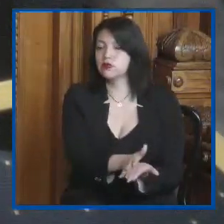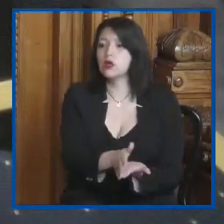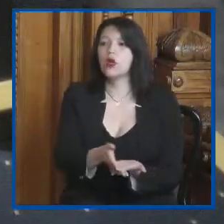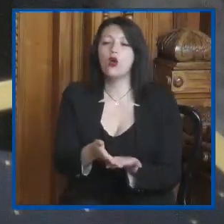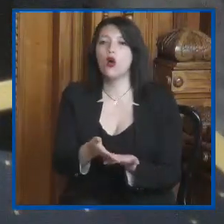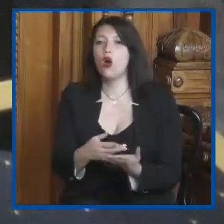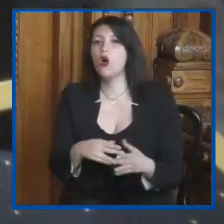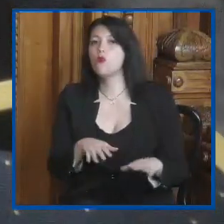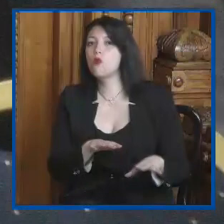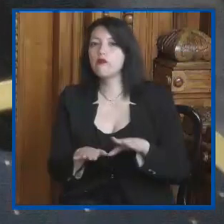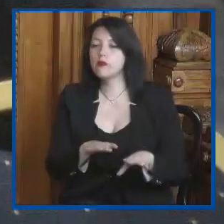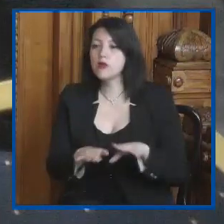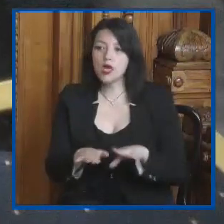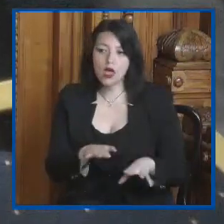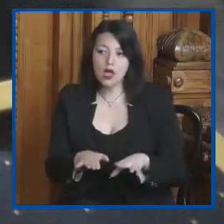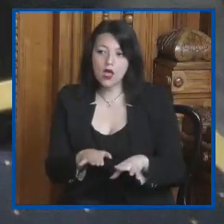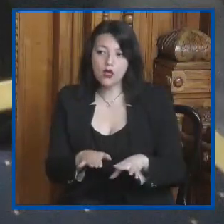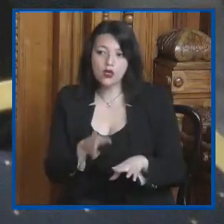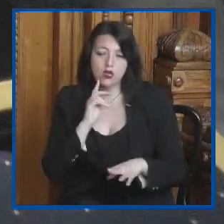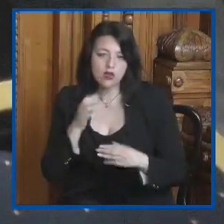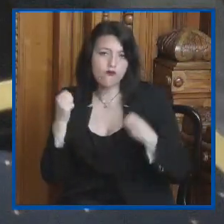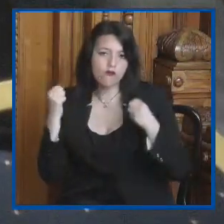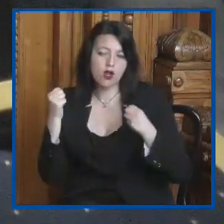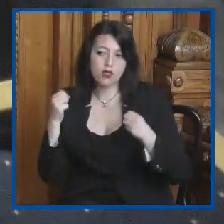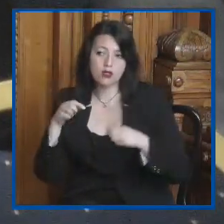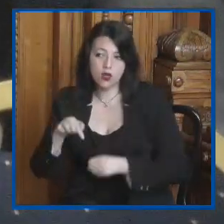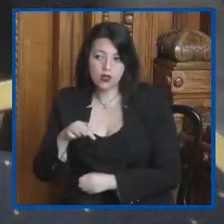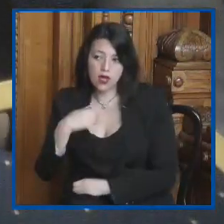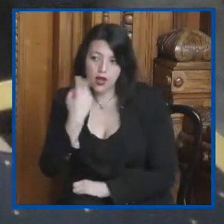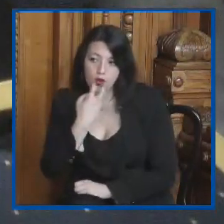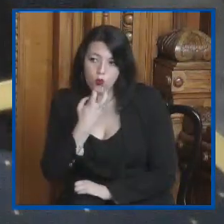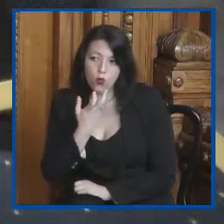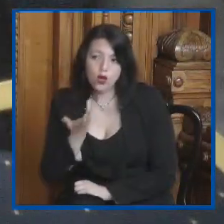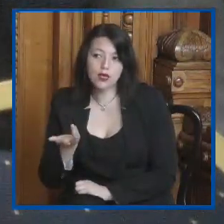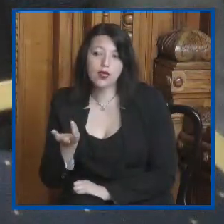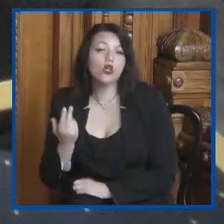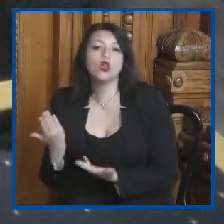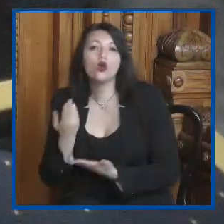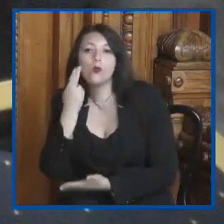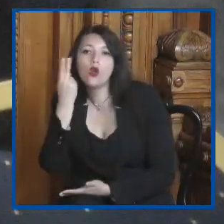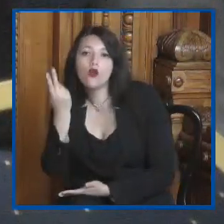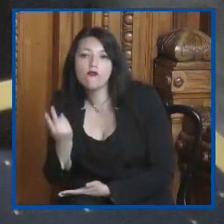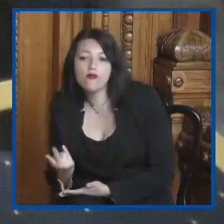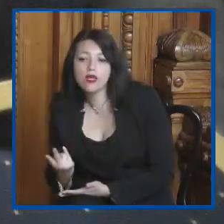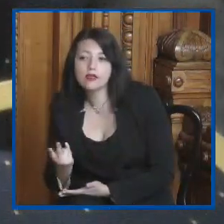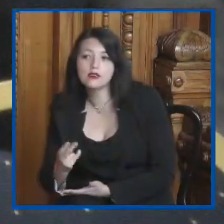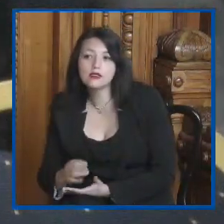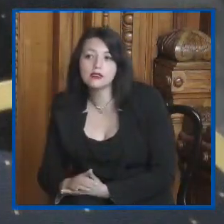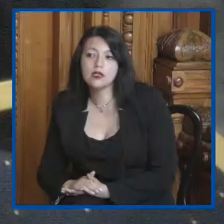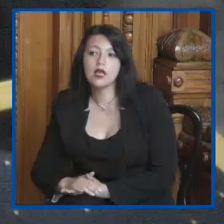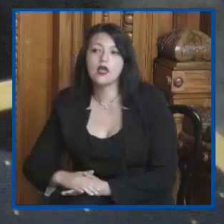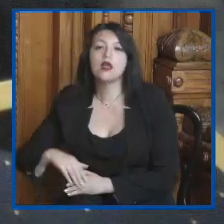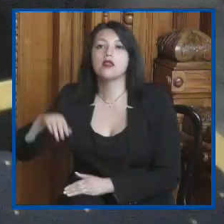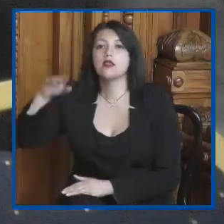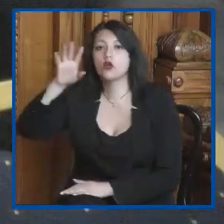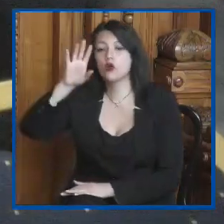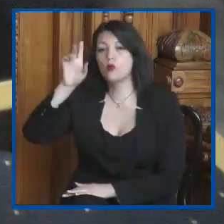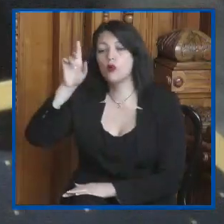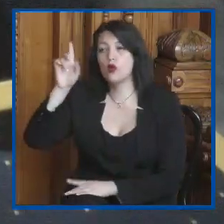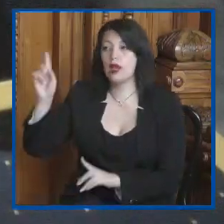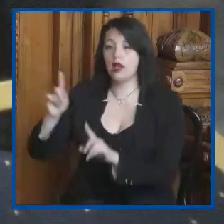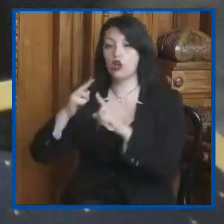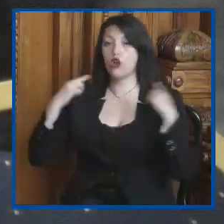un movimiento que está tomando fuerza en Argentina? ¿Cómo lo ves desde el punto de vista de la inserción en el